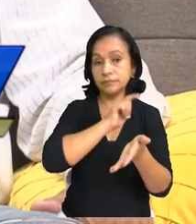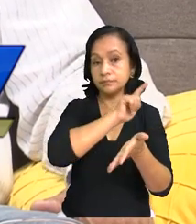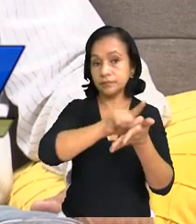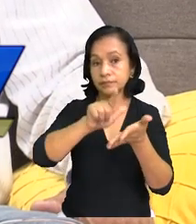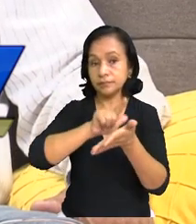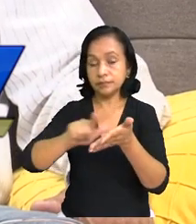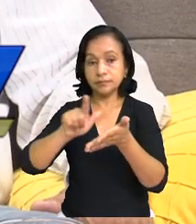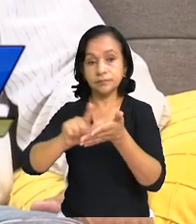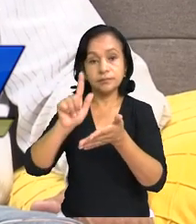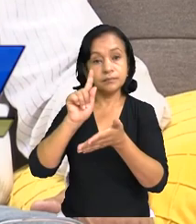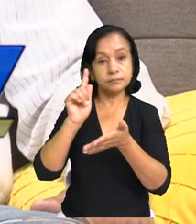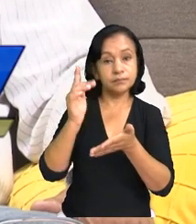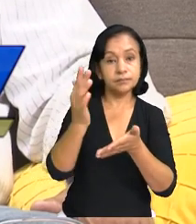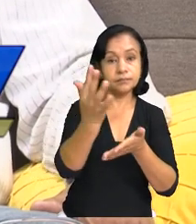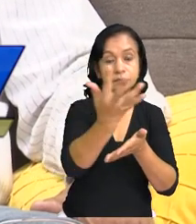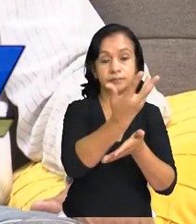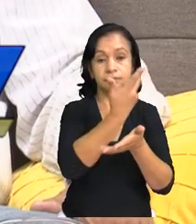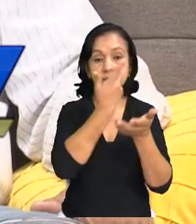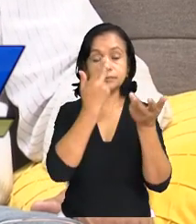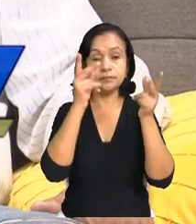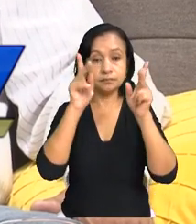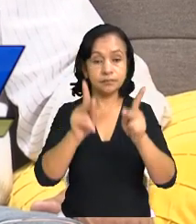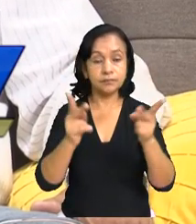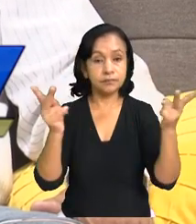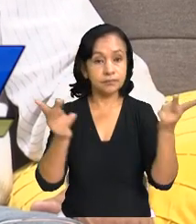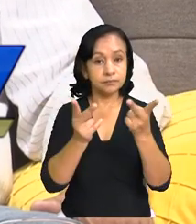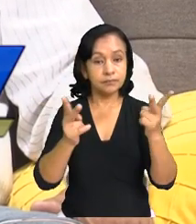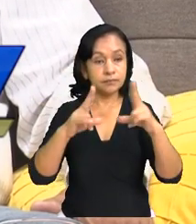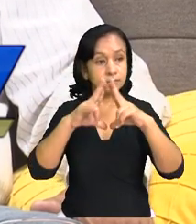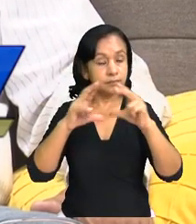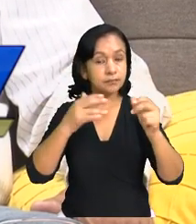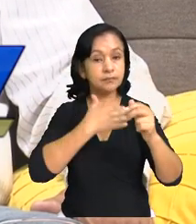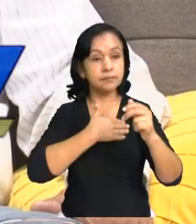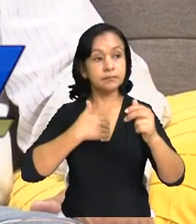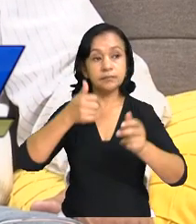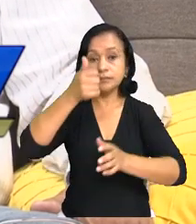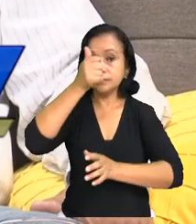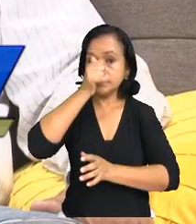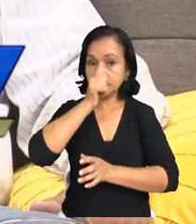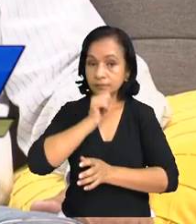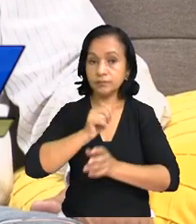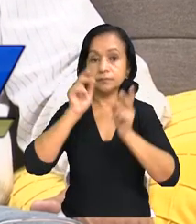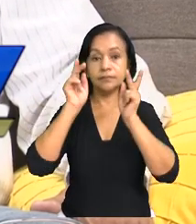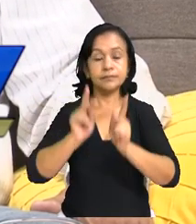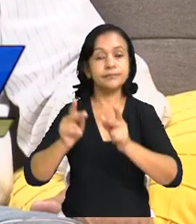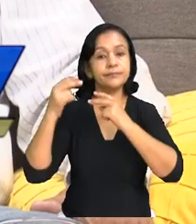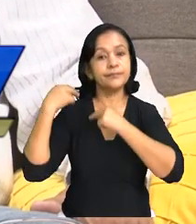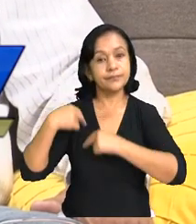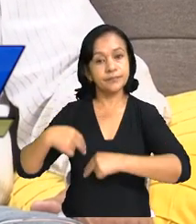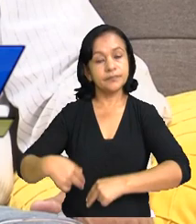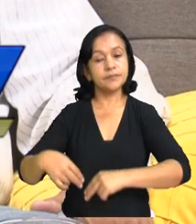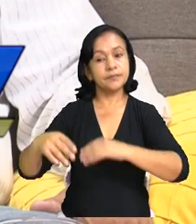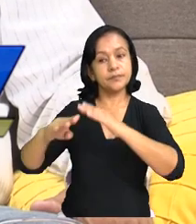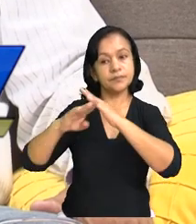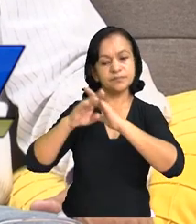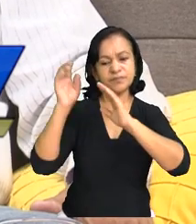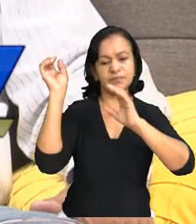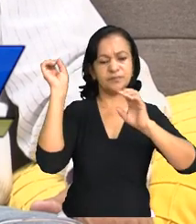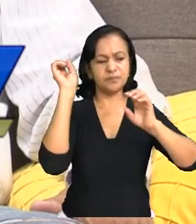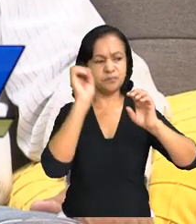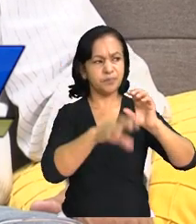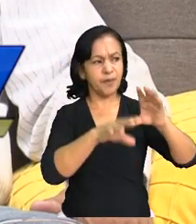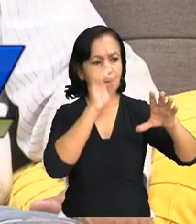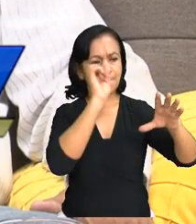saneamiento de toda la población del país. Okay. También mejorar la calidad del agua de consumo humano mediante la reducción de las contaminaciones